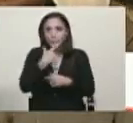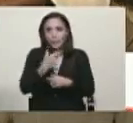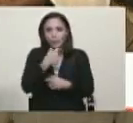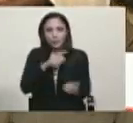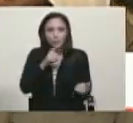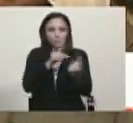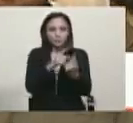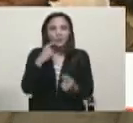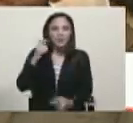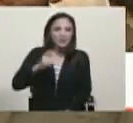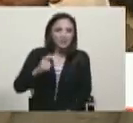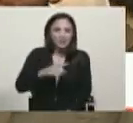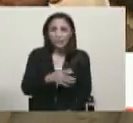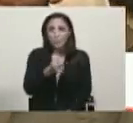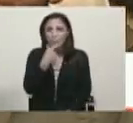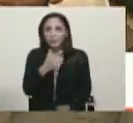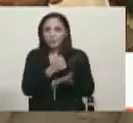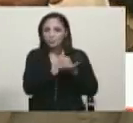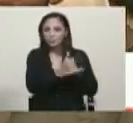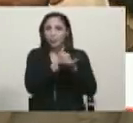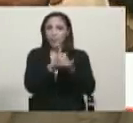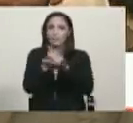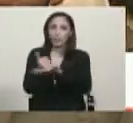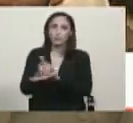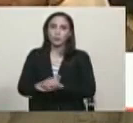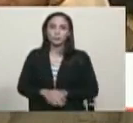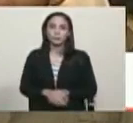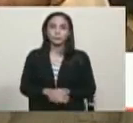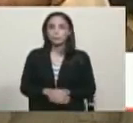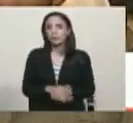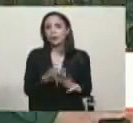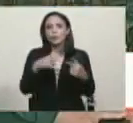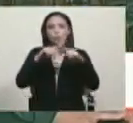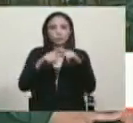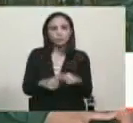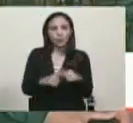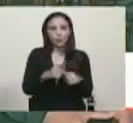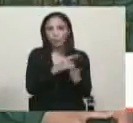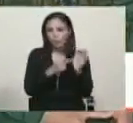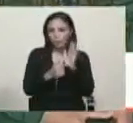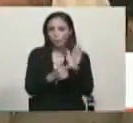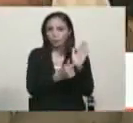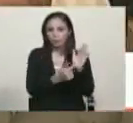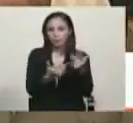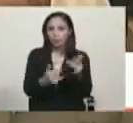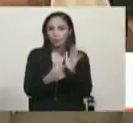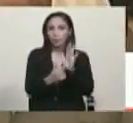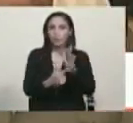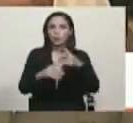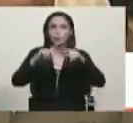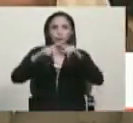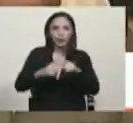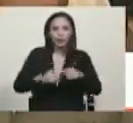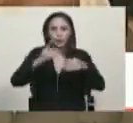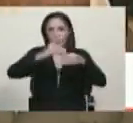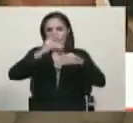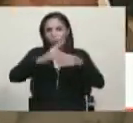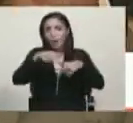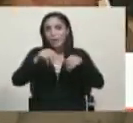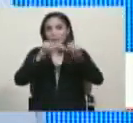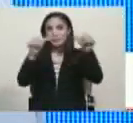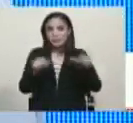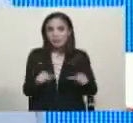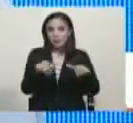quien lo necesita. Fíjense ustedes, yo estaba viendo algunos números que quiero compartir con ustedes del sistema de